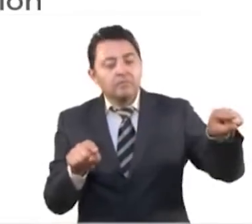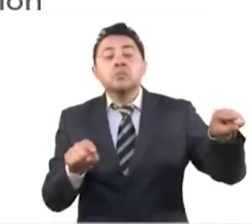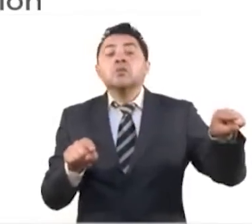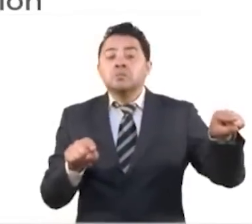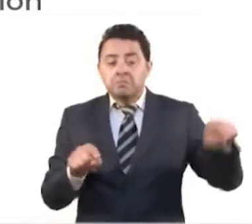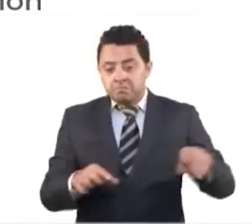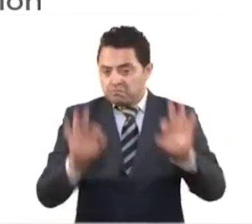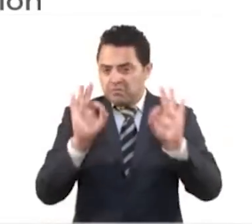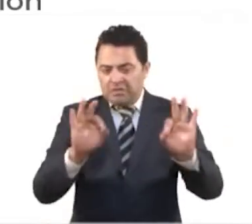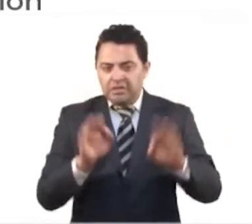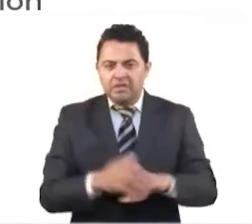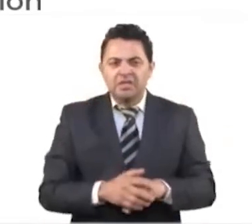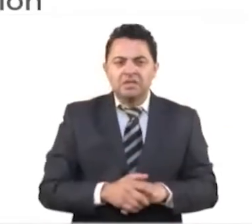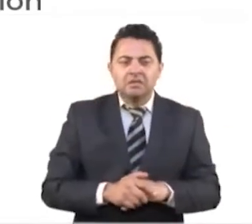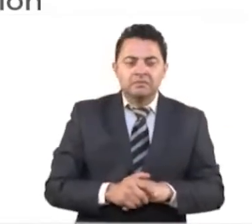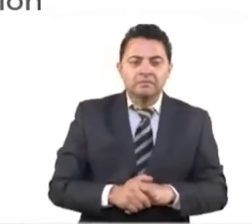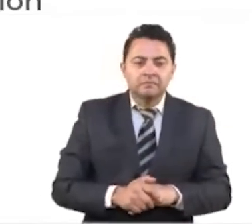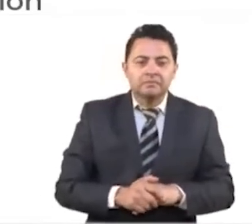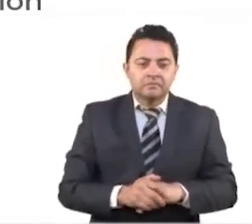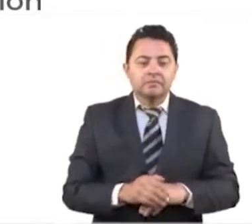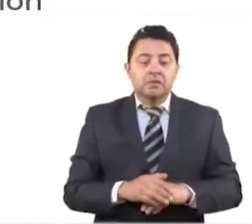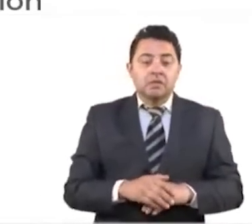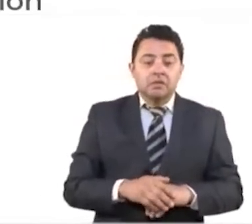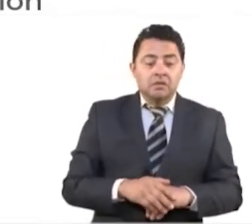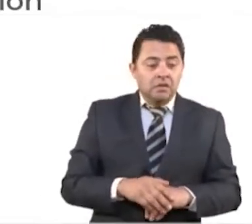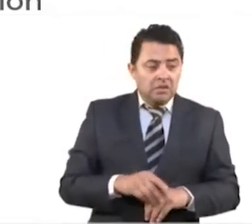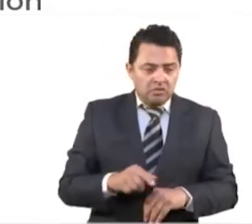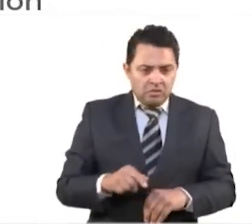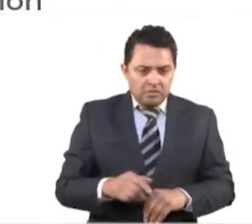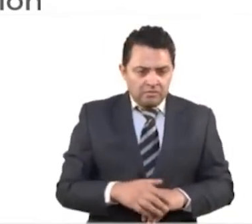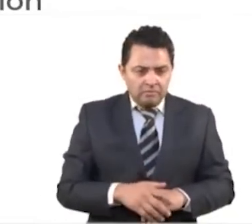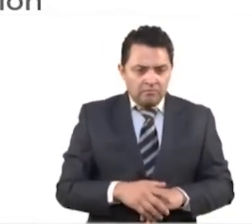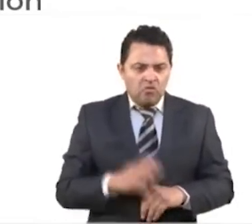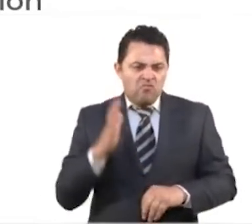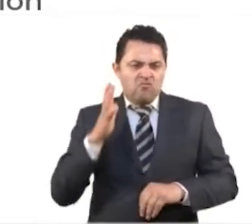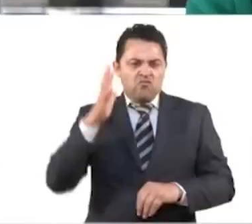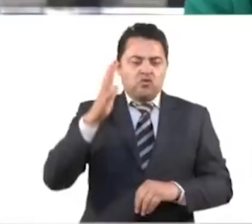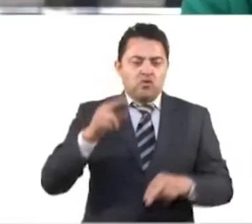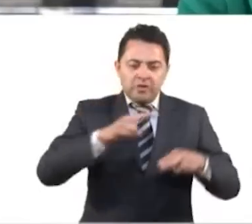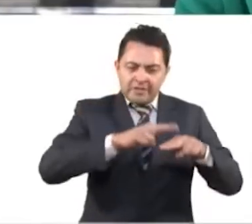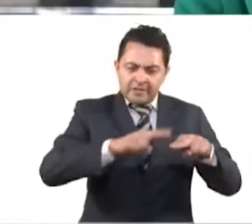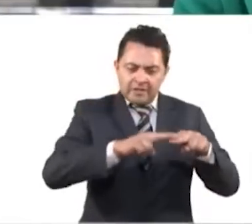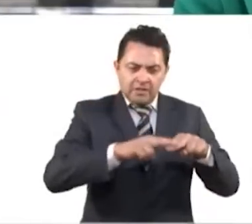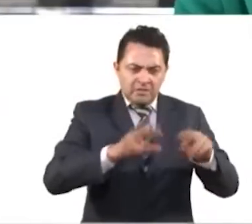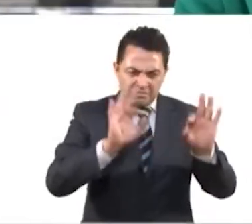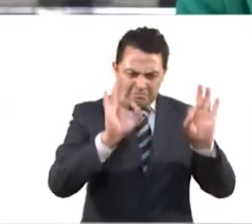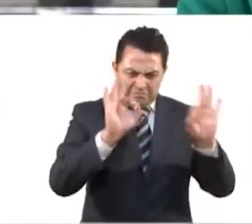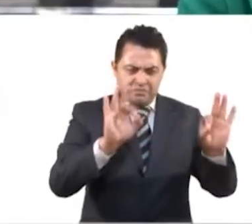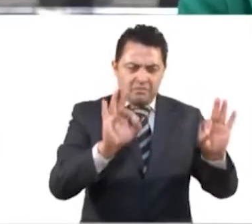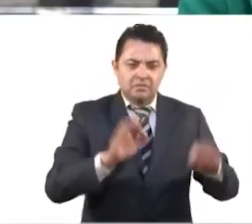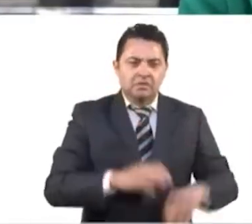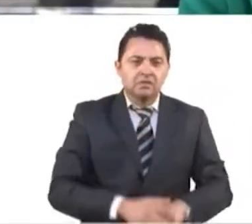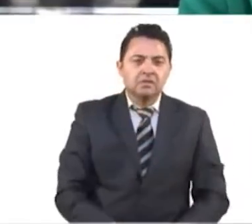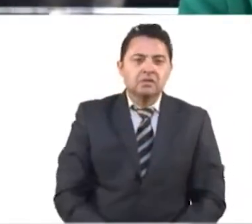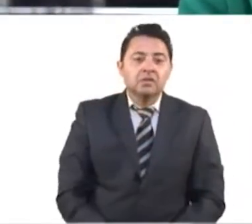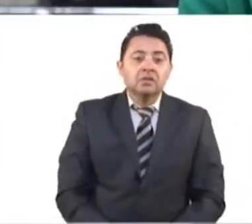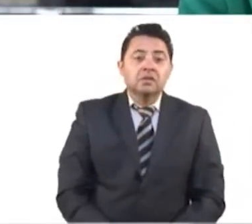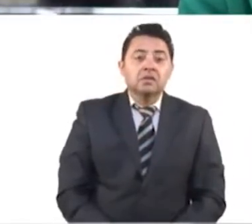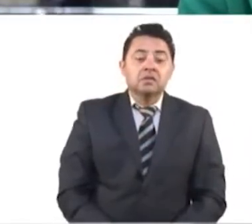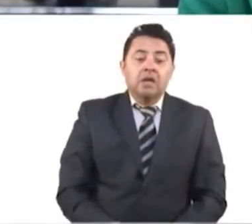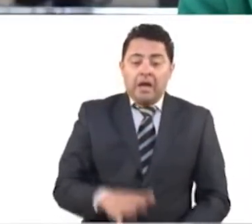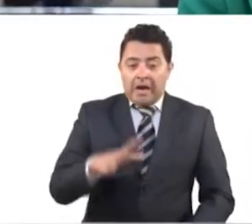y garantizar que el cumplimiento adecuado y correcto de los trenes en todo momento. Es decir, tenemos